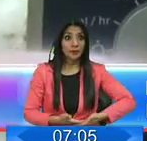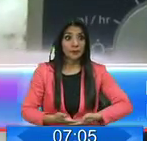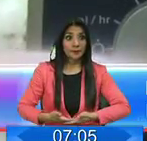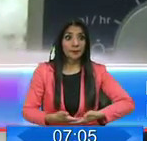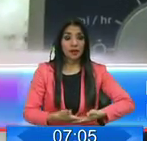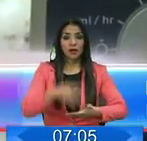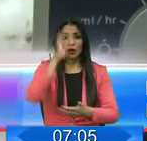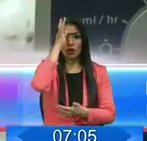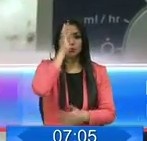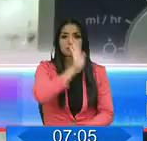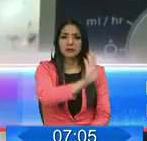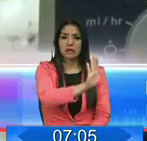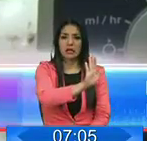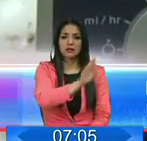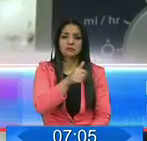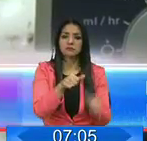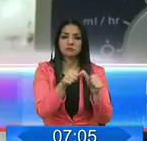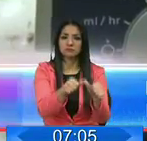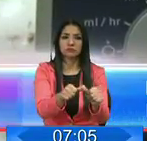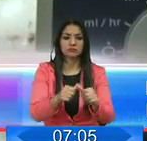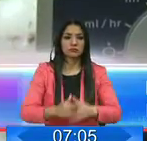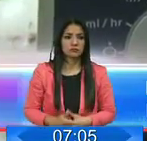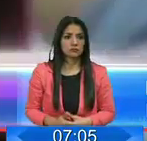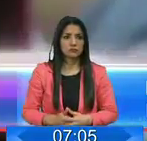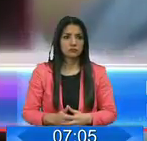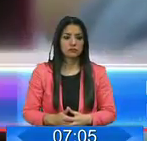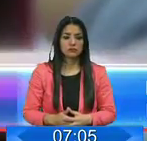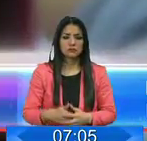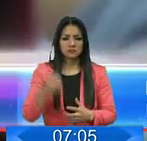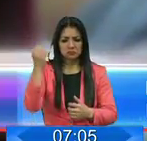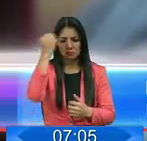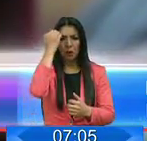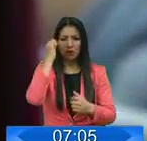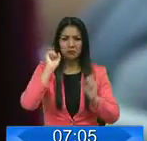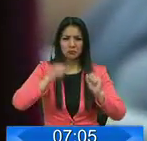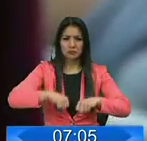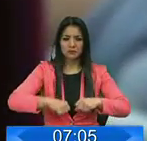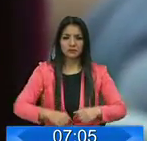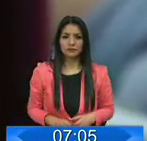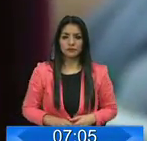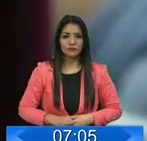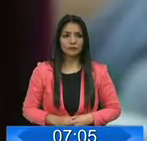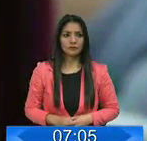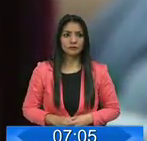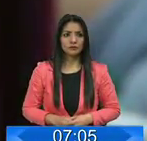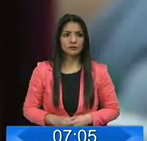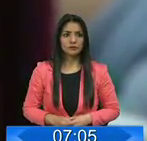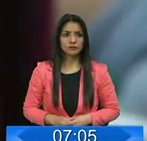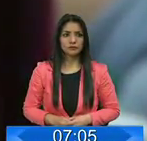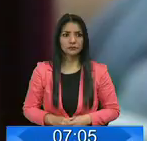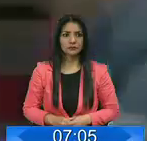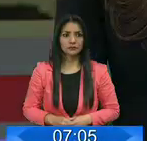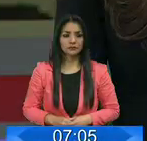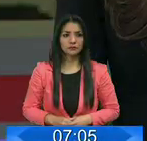Hospital Martín y Casa con signos de traumatismo, informó Adriana Peralta. Y tras